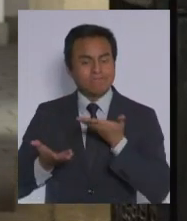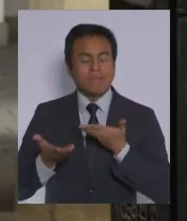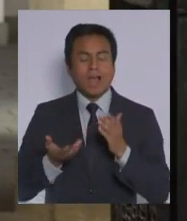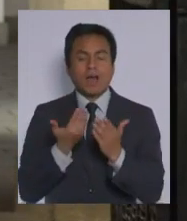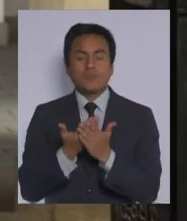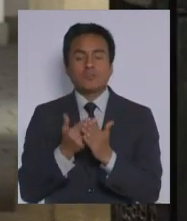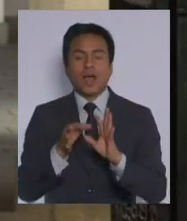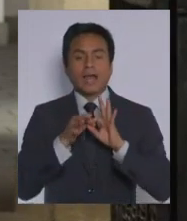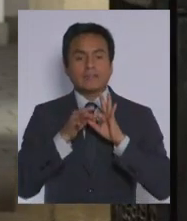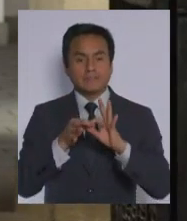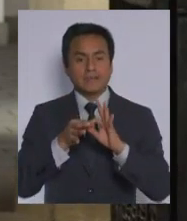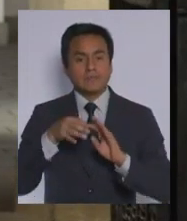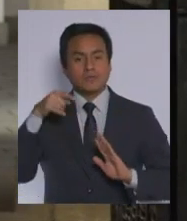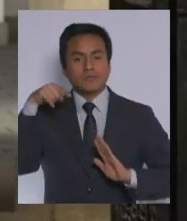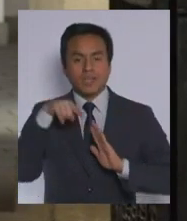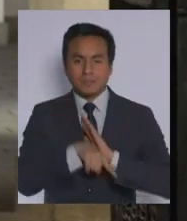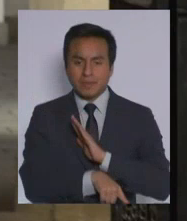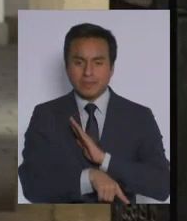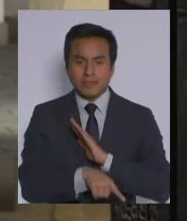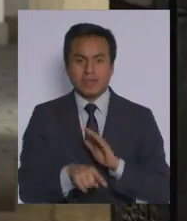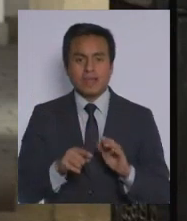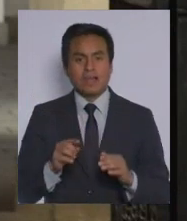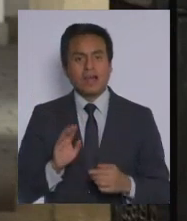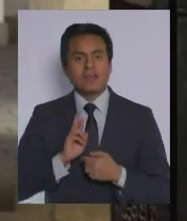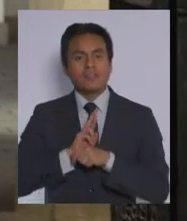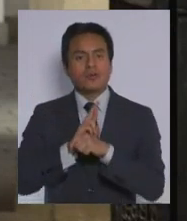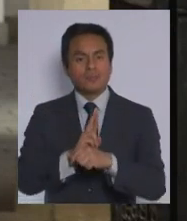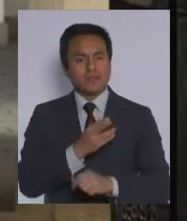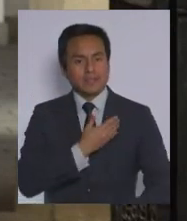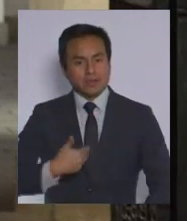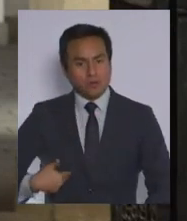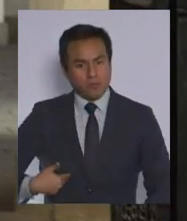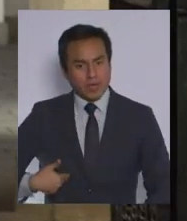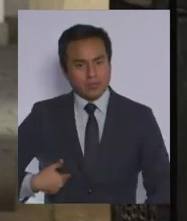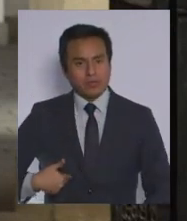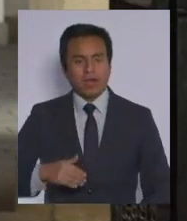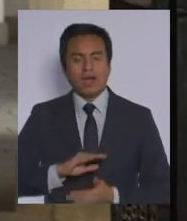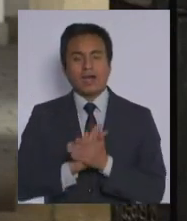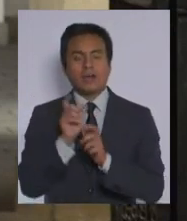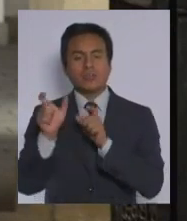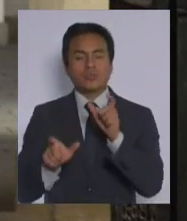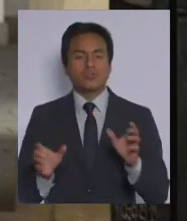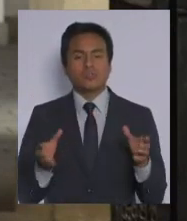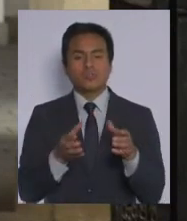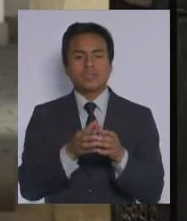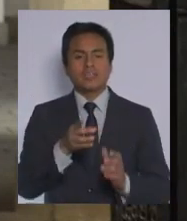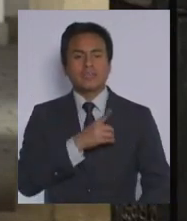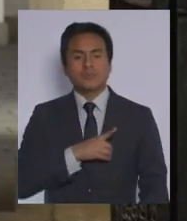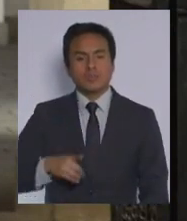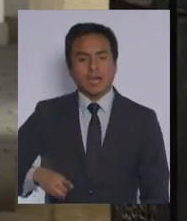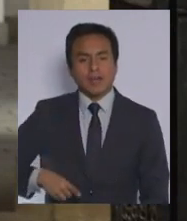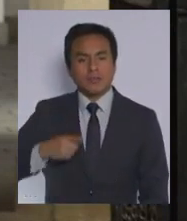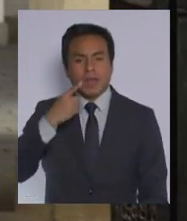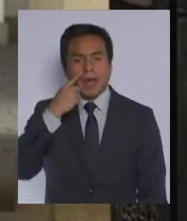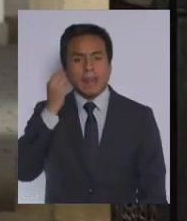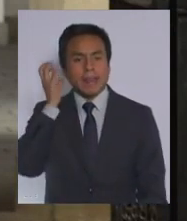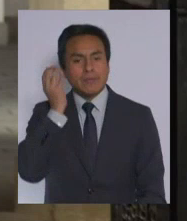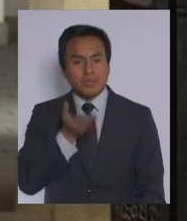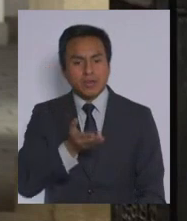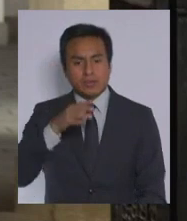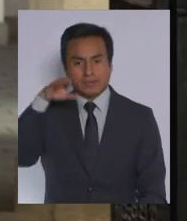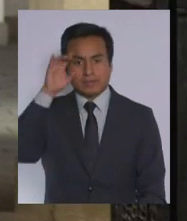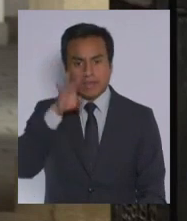muy profundamente al nombre de nuestro gobierno a todos los diputados y diputadas que